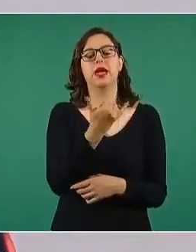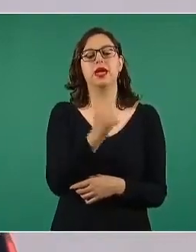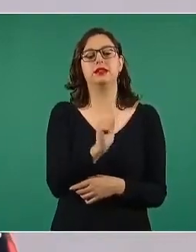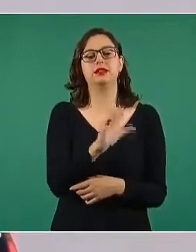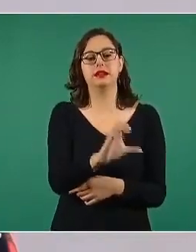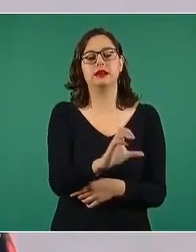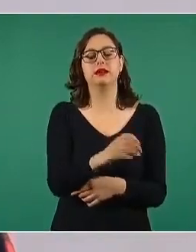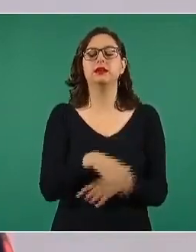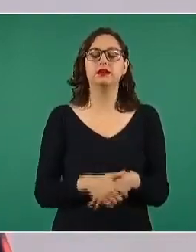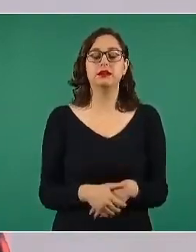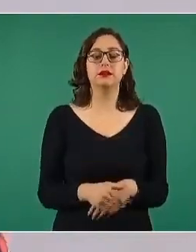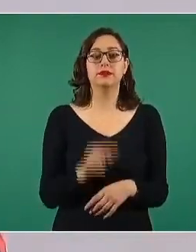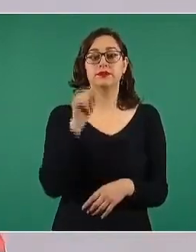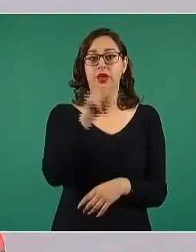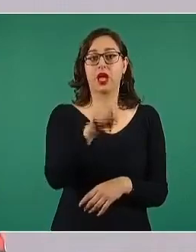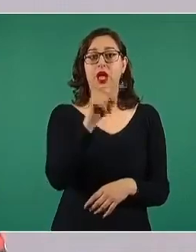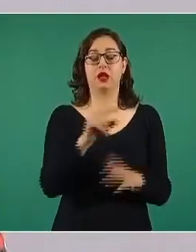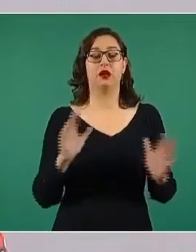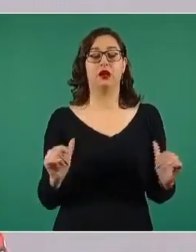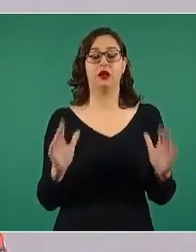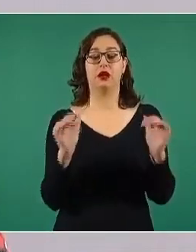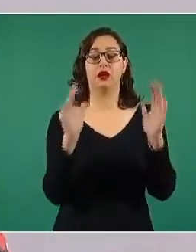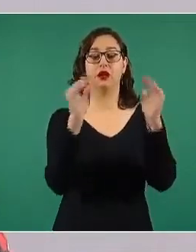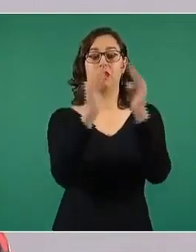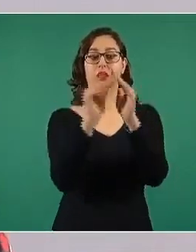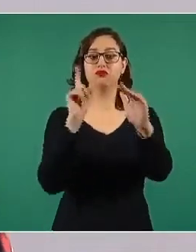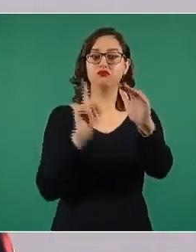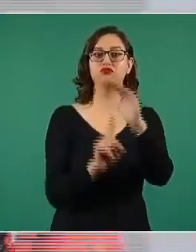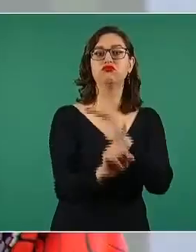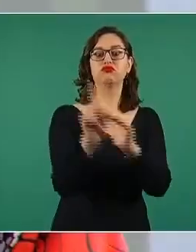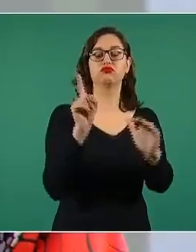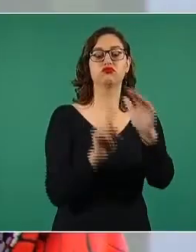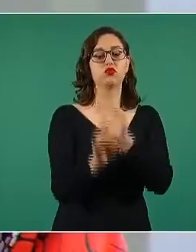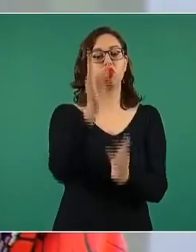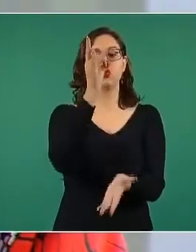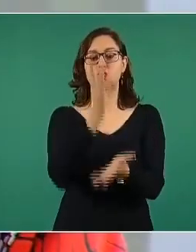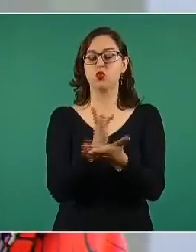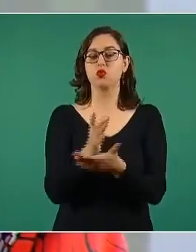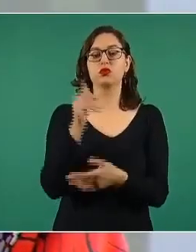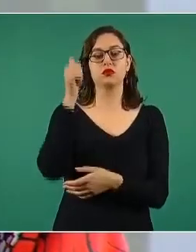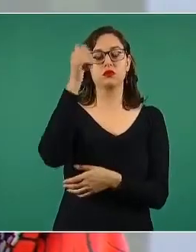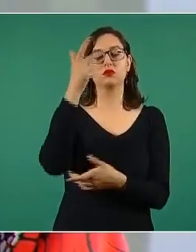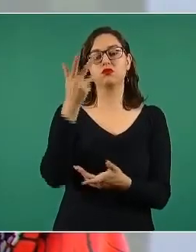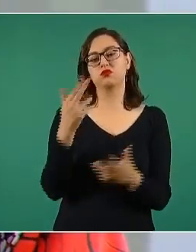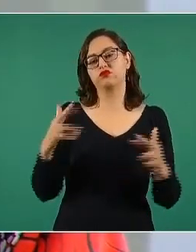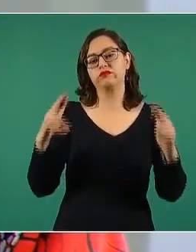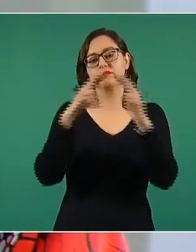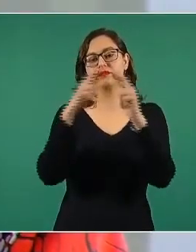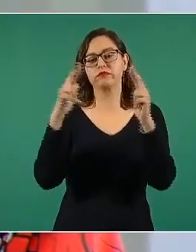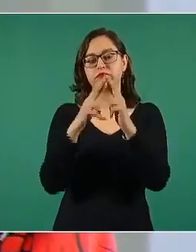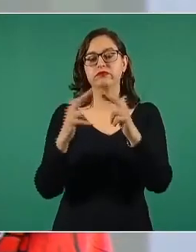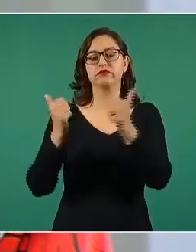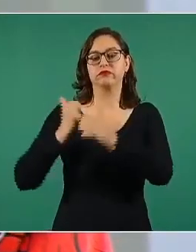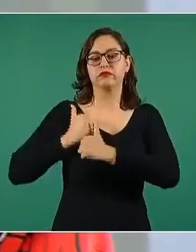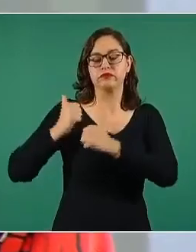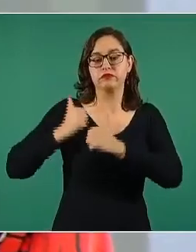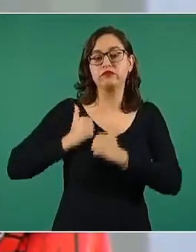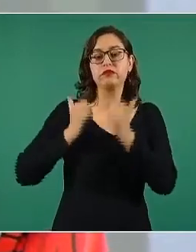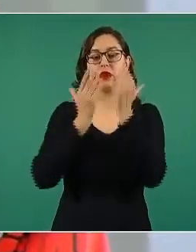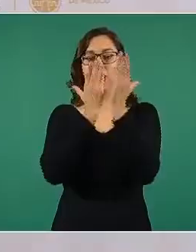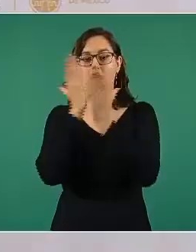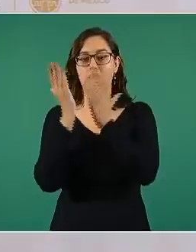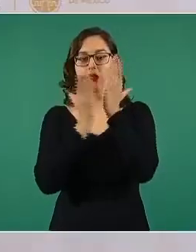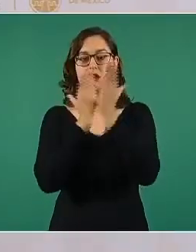tenían acceso permanente al recinto sagrado eran los sacerdotes, guerreros, gobernantes y estudiantes